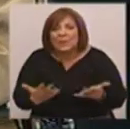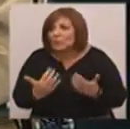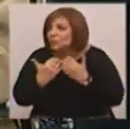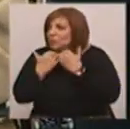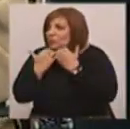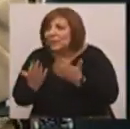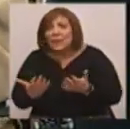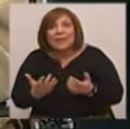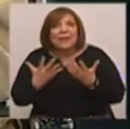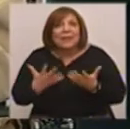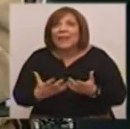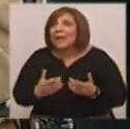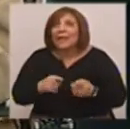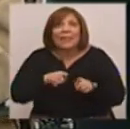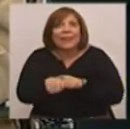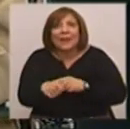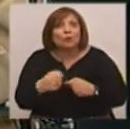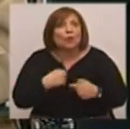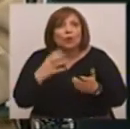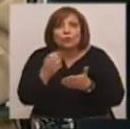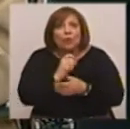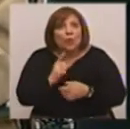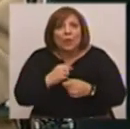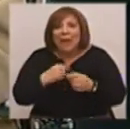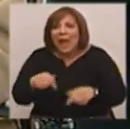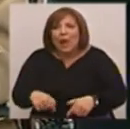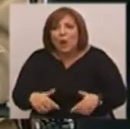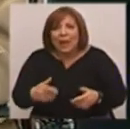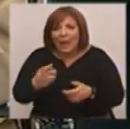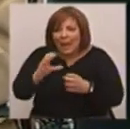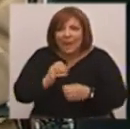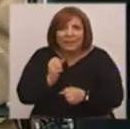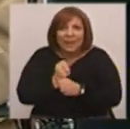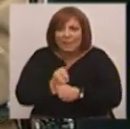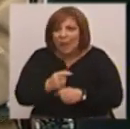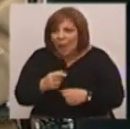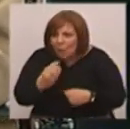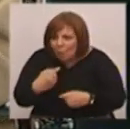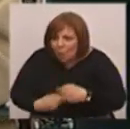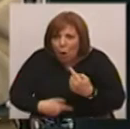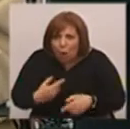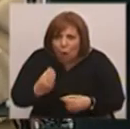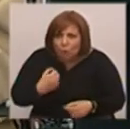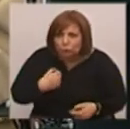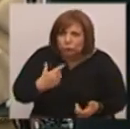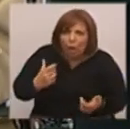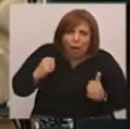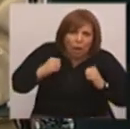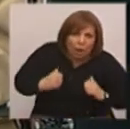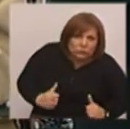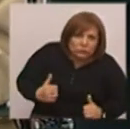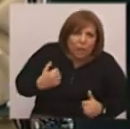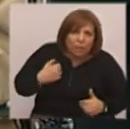que quieren obtener todo. Les cuesta agarrar el trabajo, les cuesta tener continuidad en los trabajos,